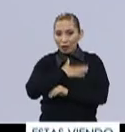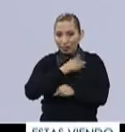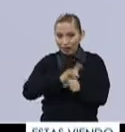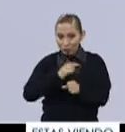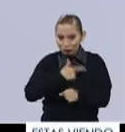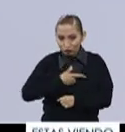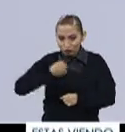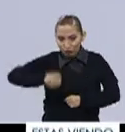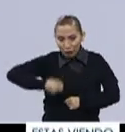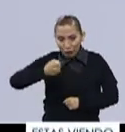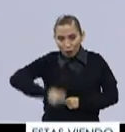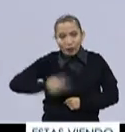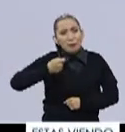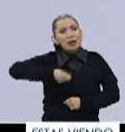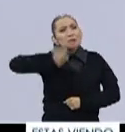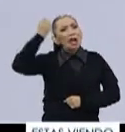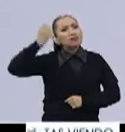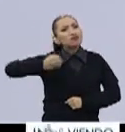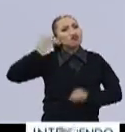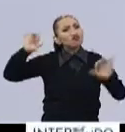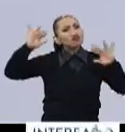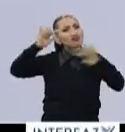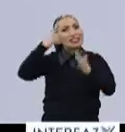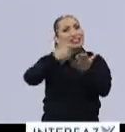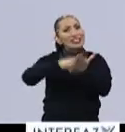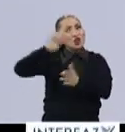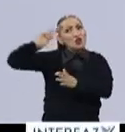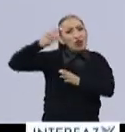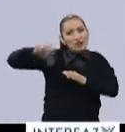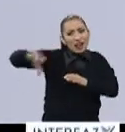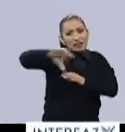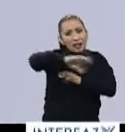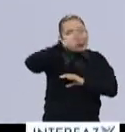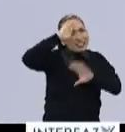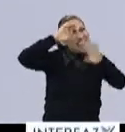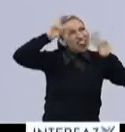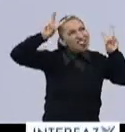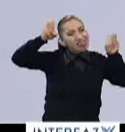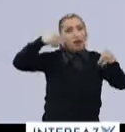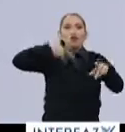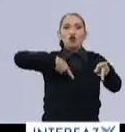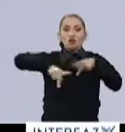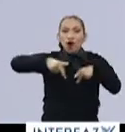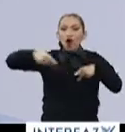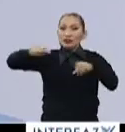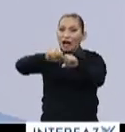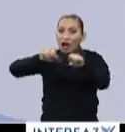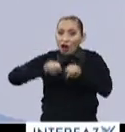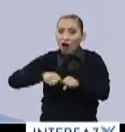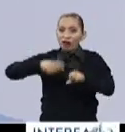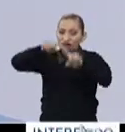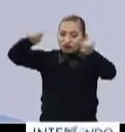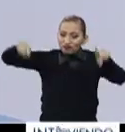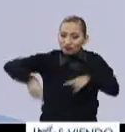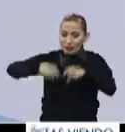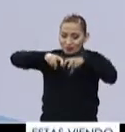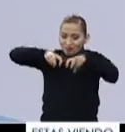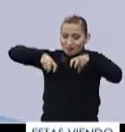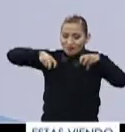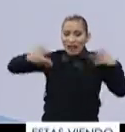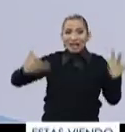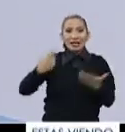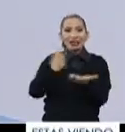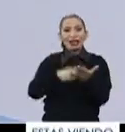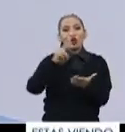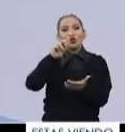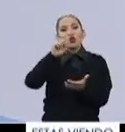gusto saludarte. Platícanos sobre este primer congreso interuniversitario, pensar el fútbol desde el aula, la cancha y la grada que se realiza en la